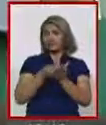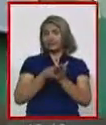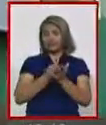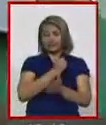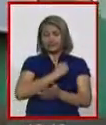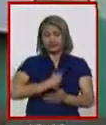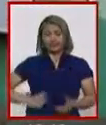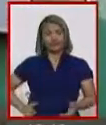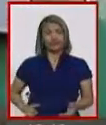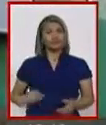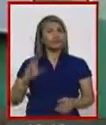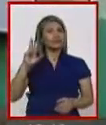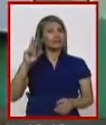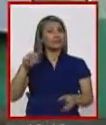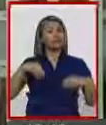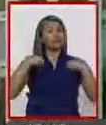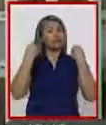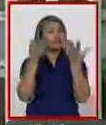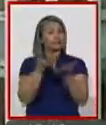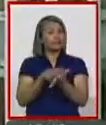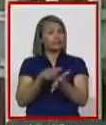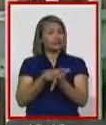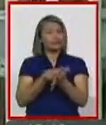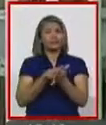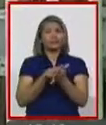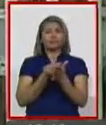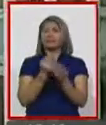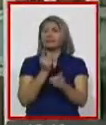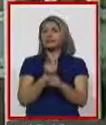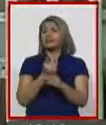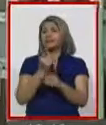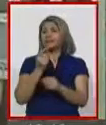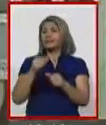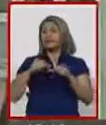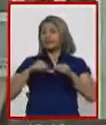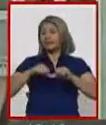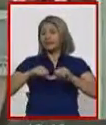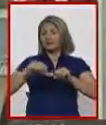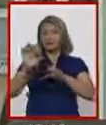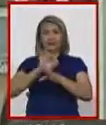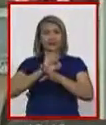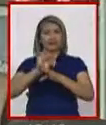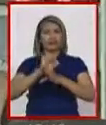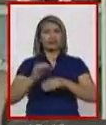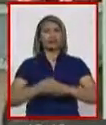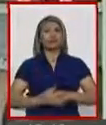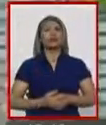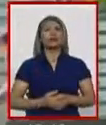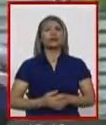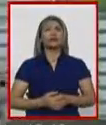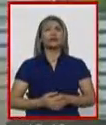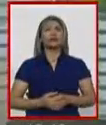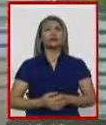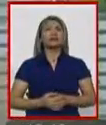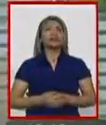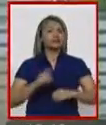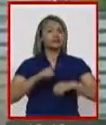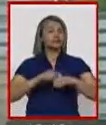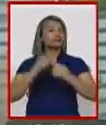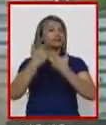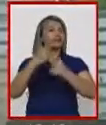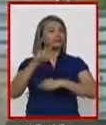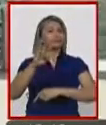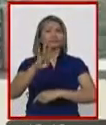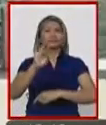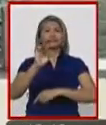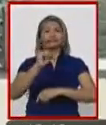gobernación y por ende no han dado el presupuesto adecuado para que la maternidad funcione en esta gestión 2018 dan un plazo de